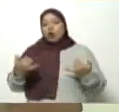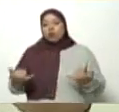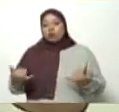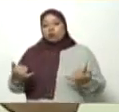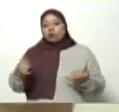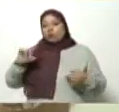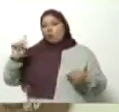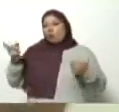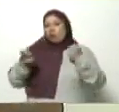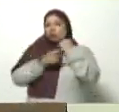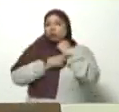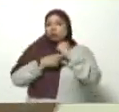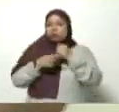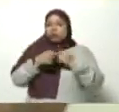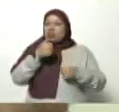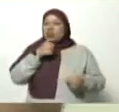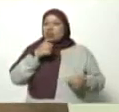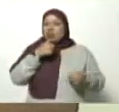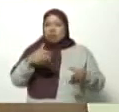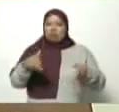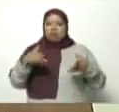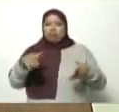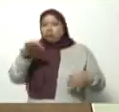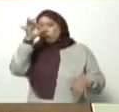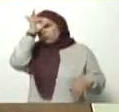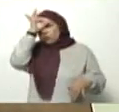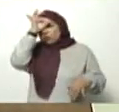Biden, pero quién ganó las elecciones, ahí no se sabe.